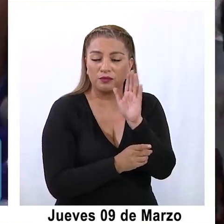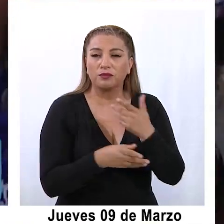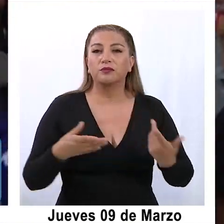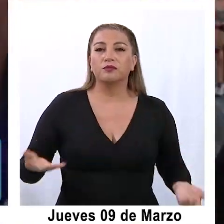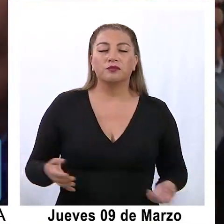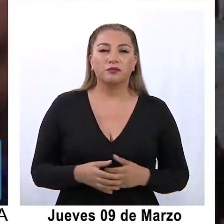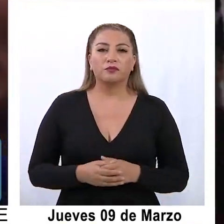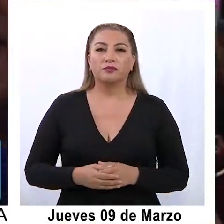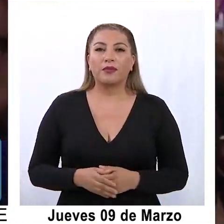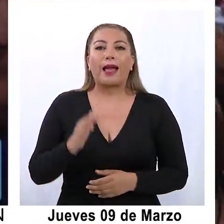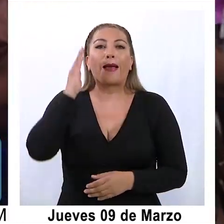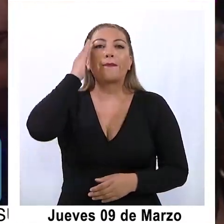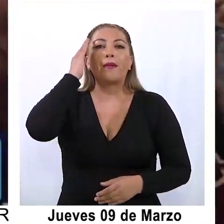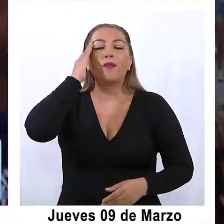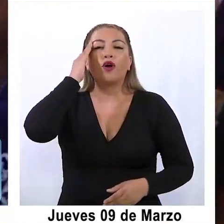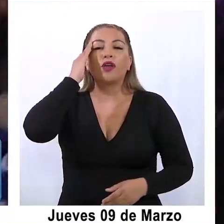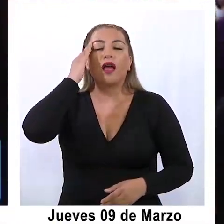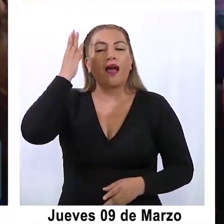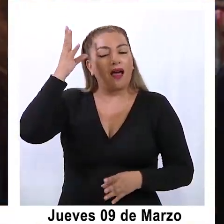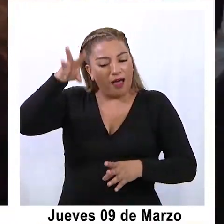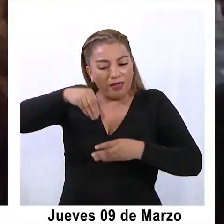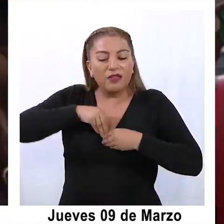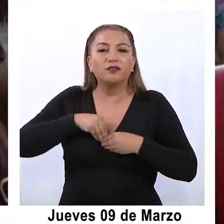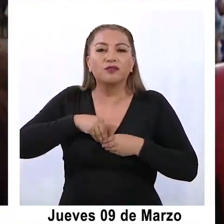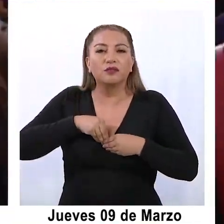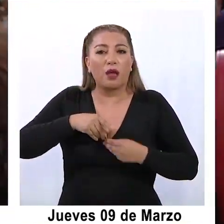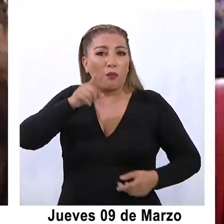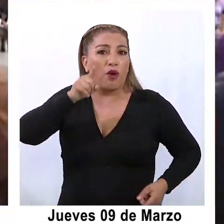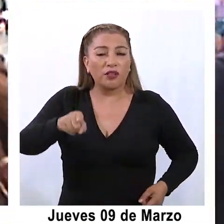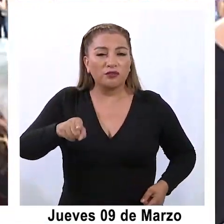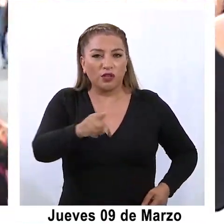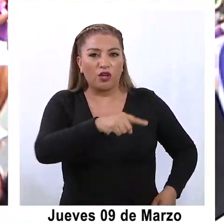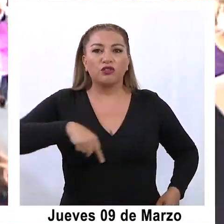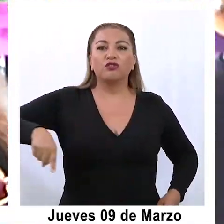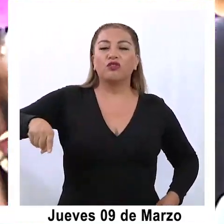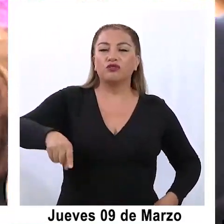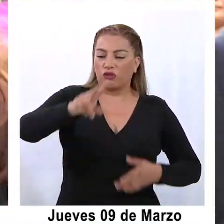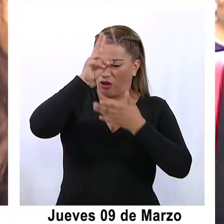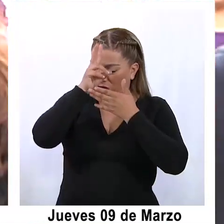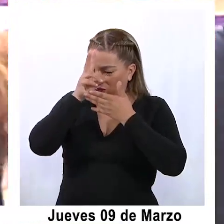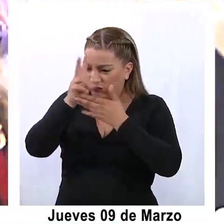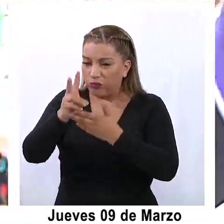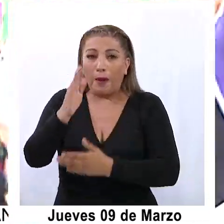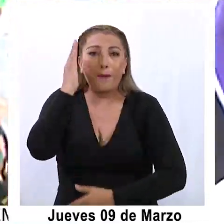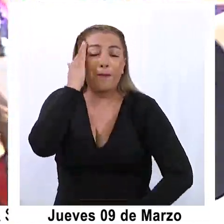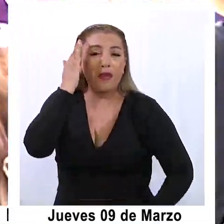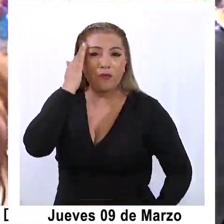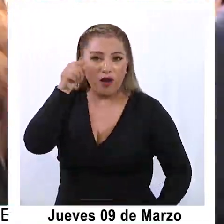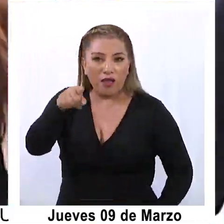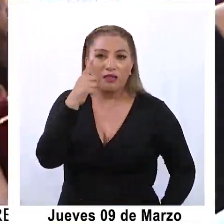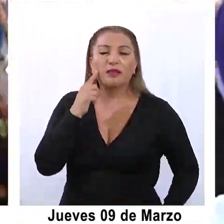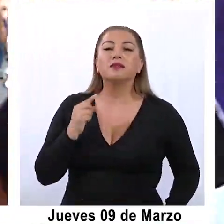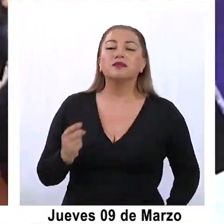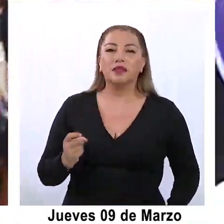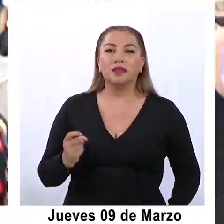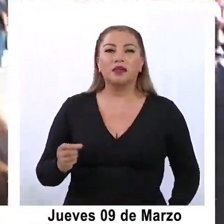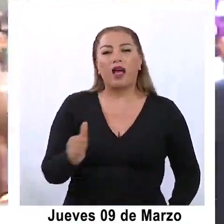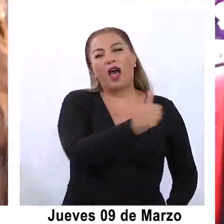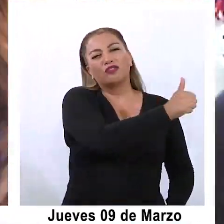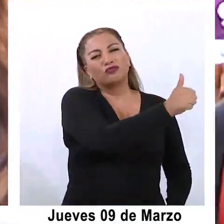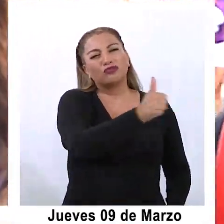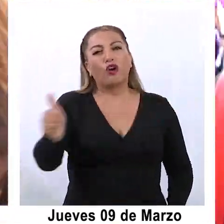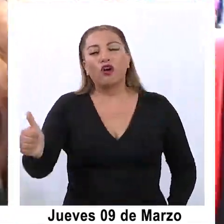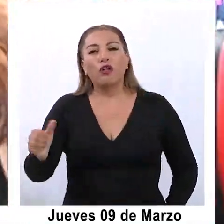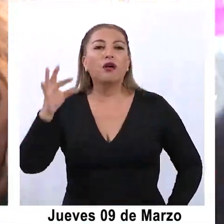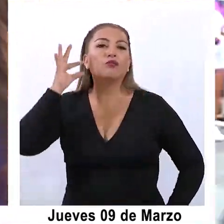porque la memoria está con nosotras y es por eso que nosotros homenajeamos, conmemoramos en este día a todas